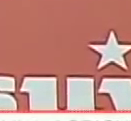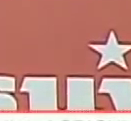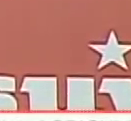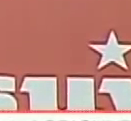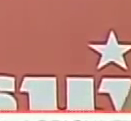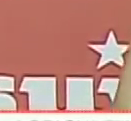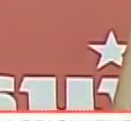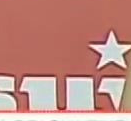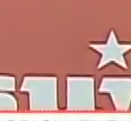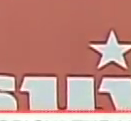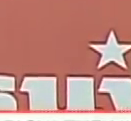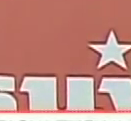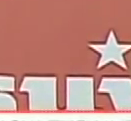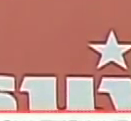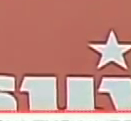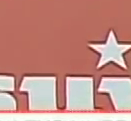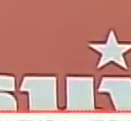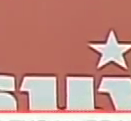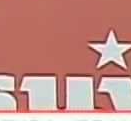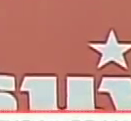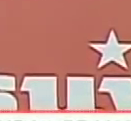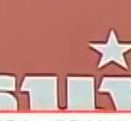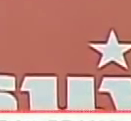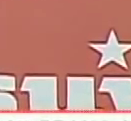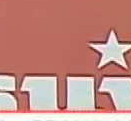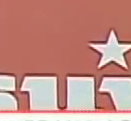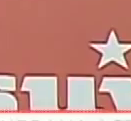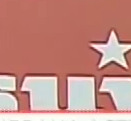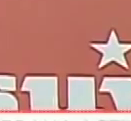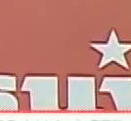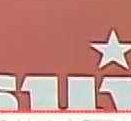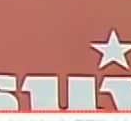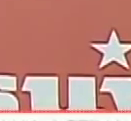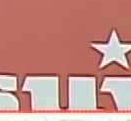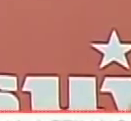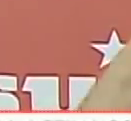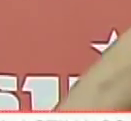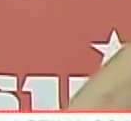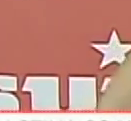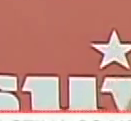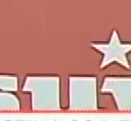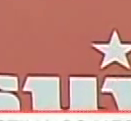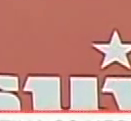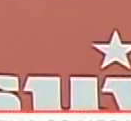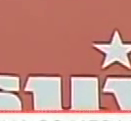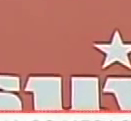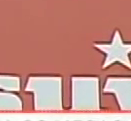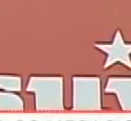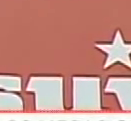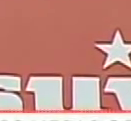de 353.000 nuevos inscritos. La cifra histórica llega a